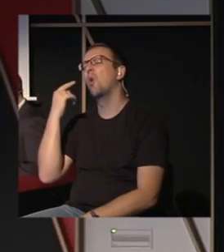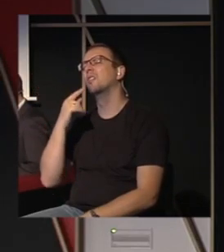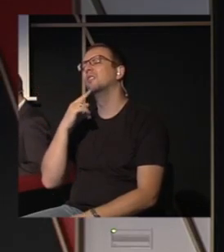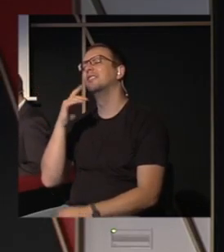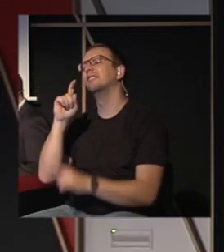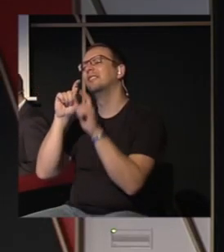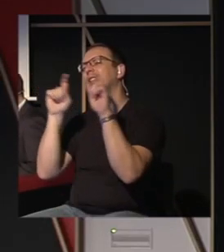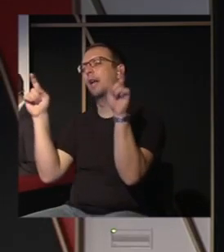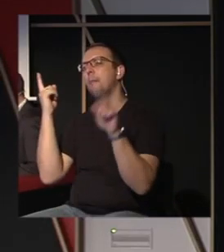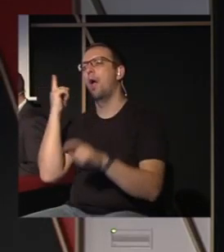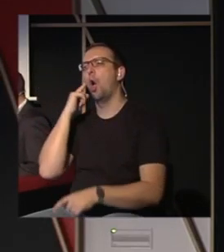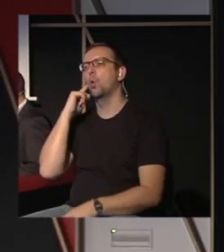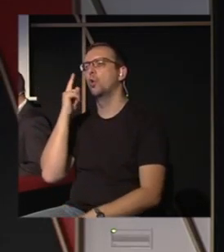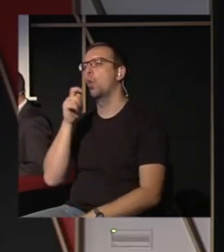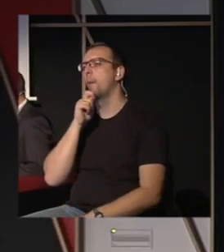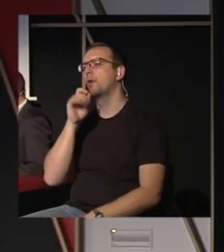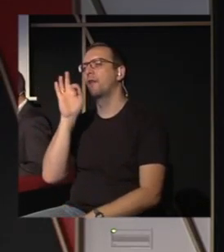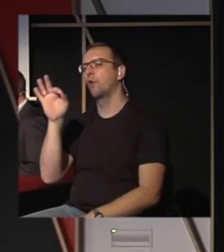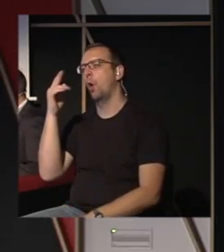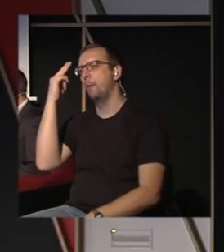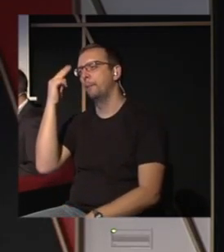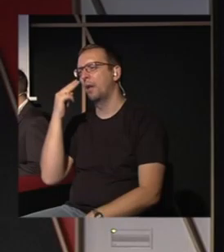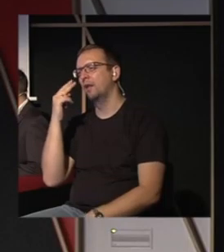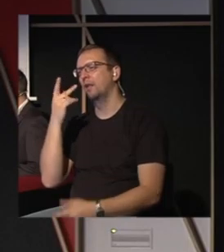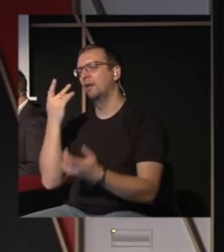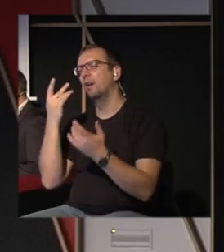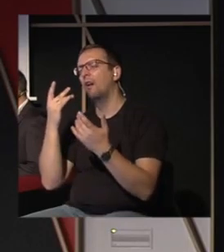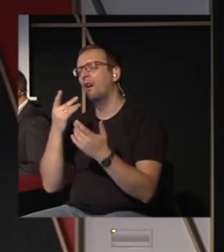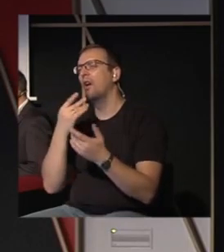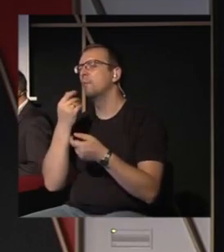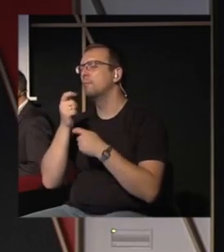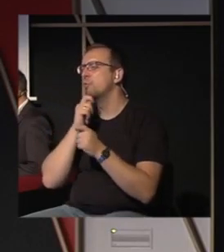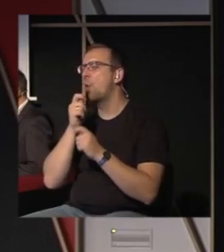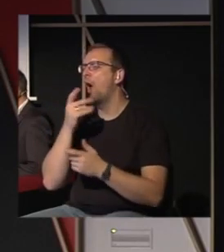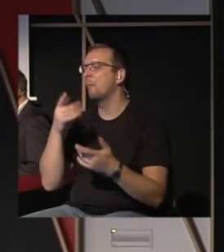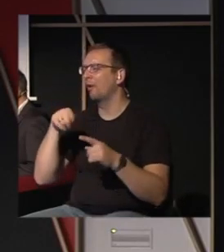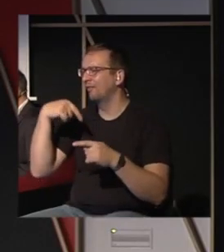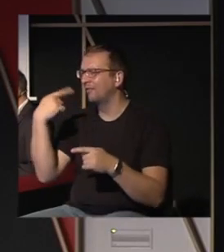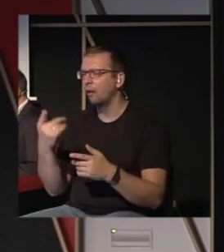can tell us a little bit either about the challenges you face as a DAO.